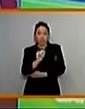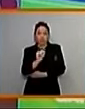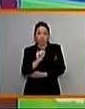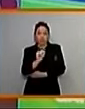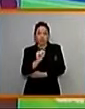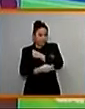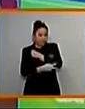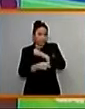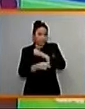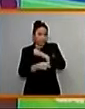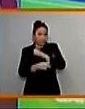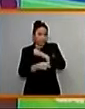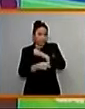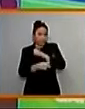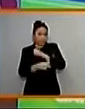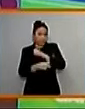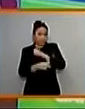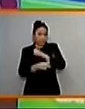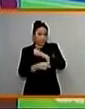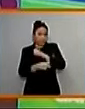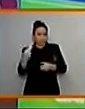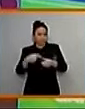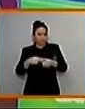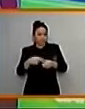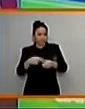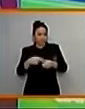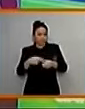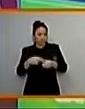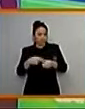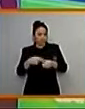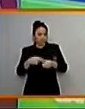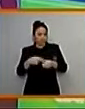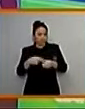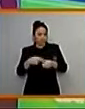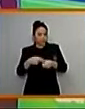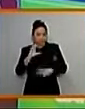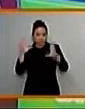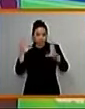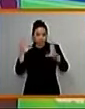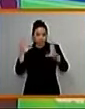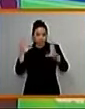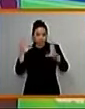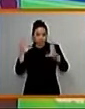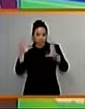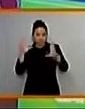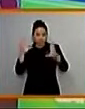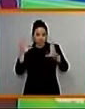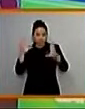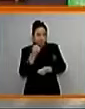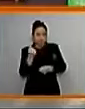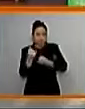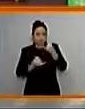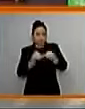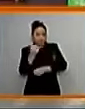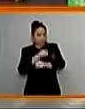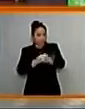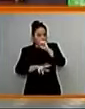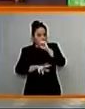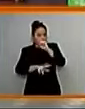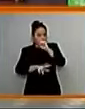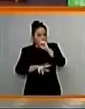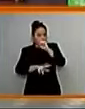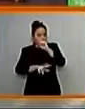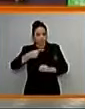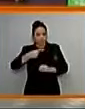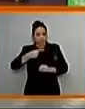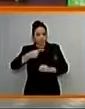de esto. Y vamos a iniciar la diversión de esta noche, pero ganando con nuestro juego de Pega 3. Así que muchísima suerte, vamos a conocer el primer número